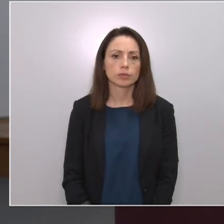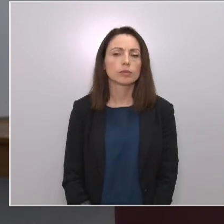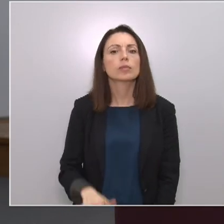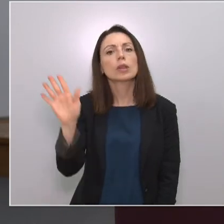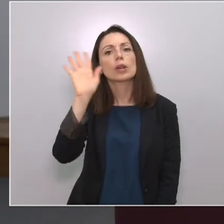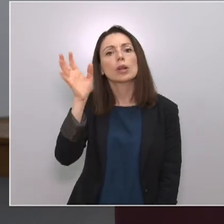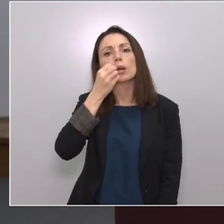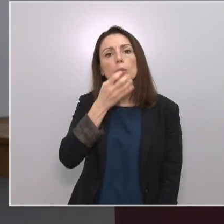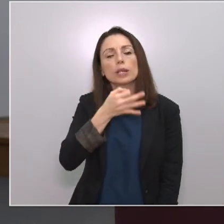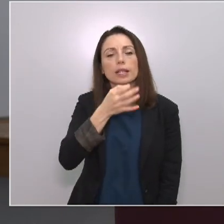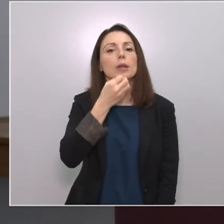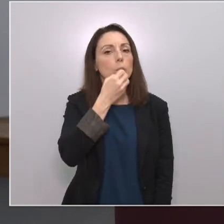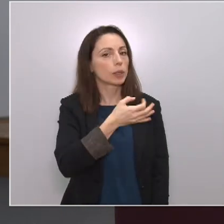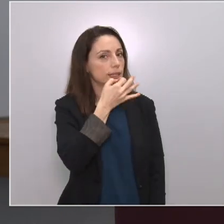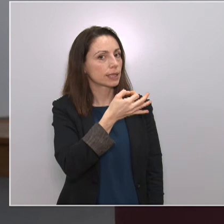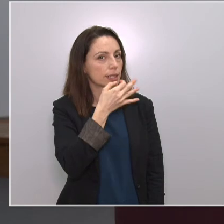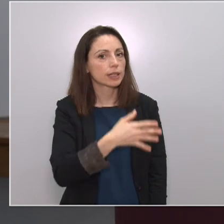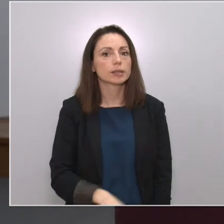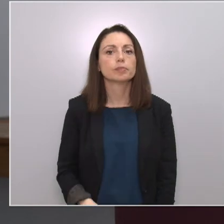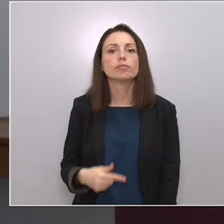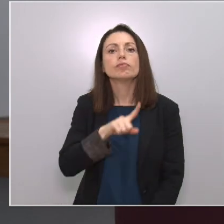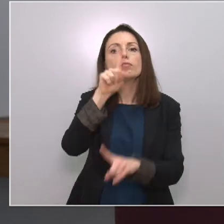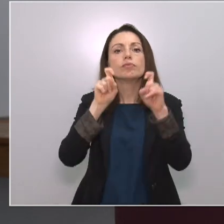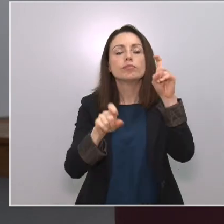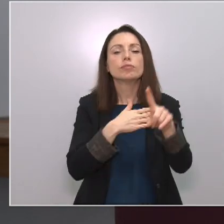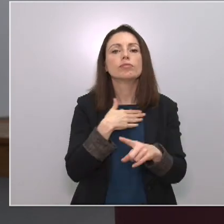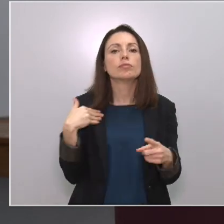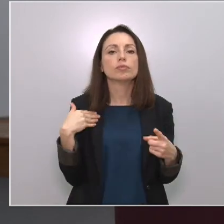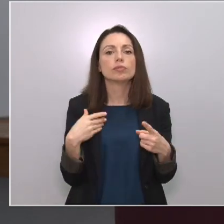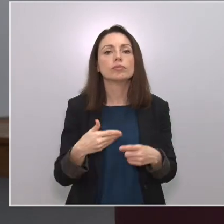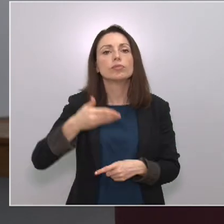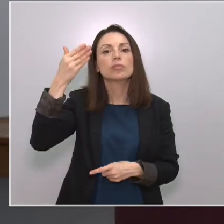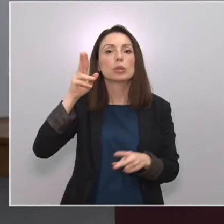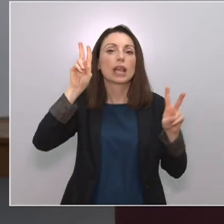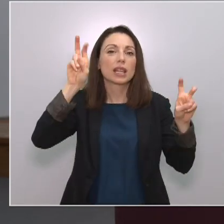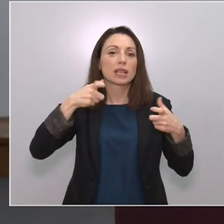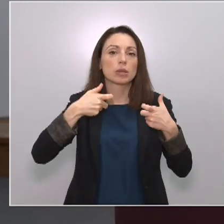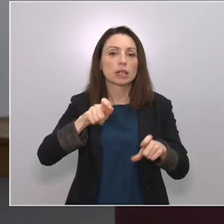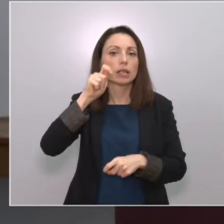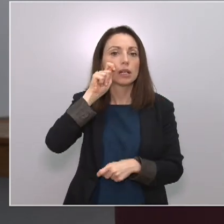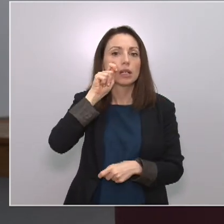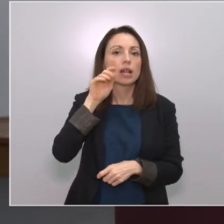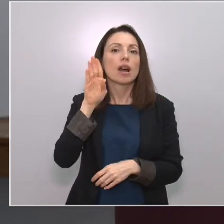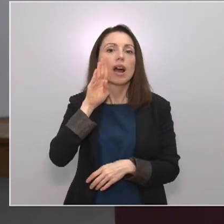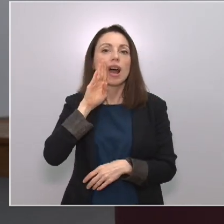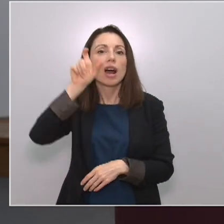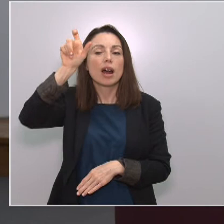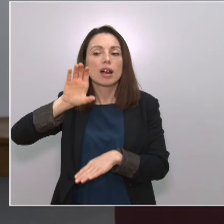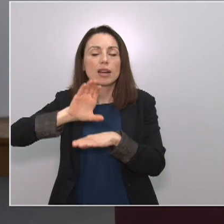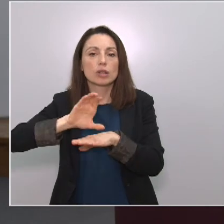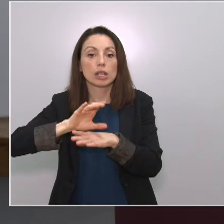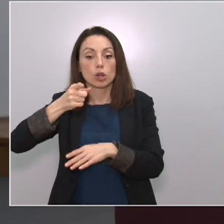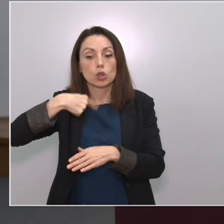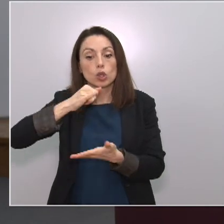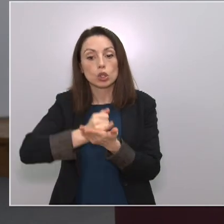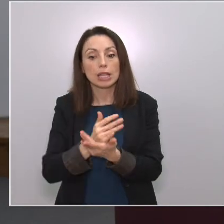Hola, buenas tardes. Buenas tardes. Quería preguntar, estamos hablando de la importancia del turismo. Hablaba el consejero de los test que